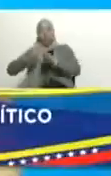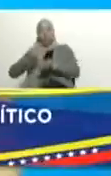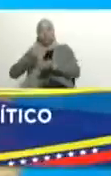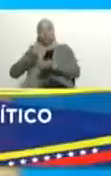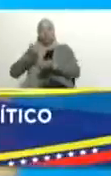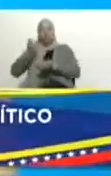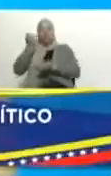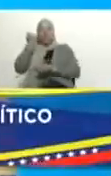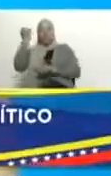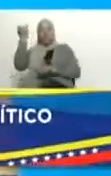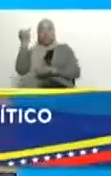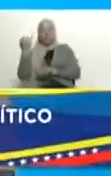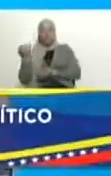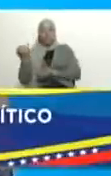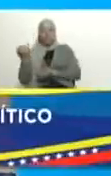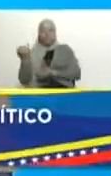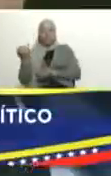Ideológico.